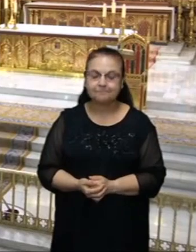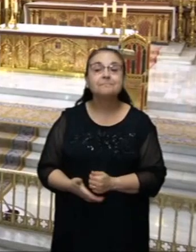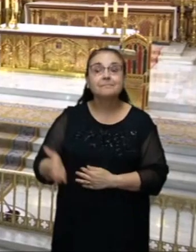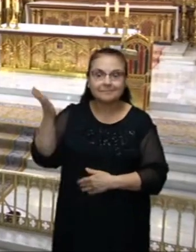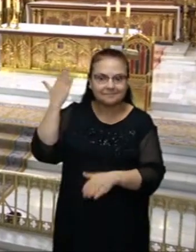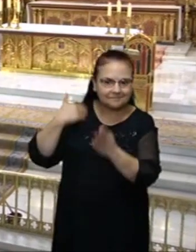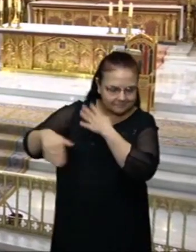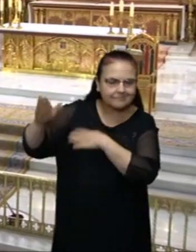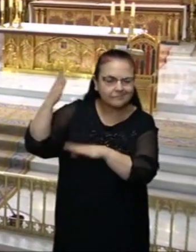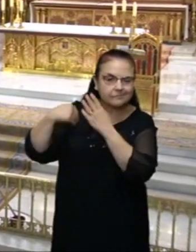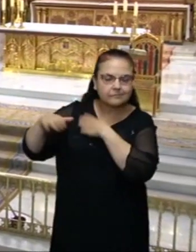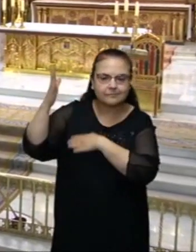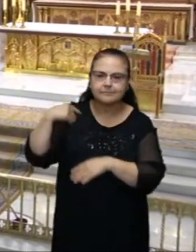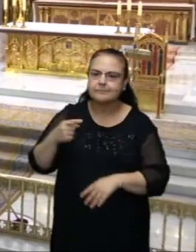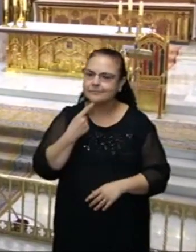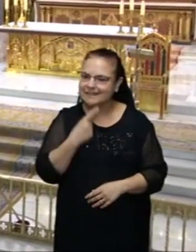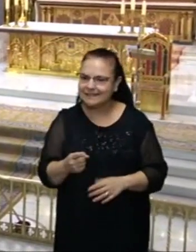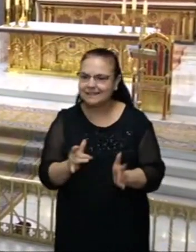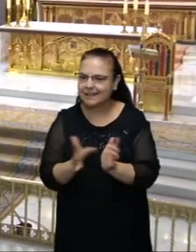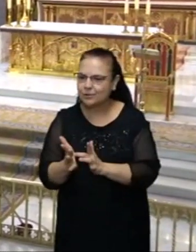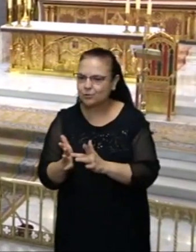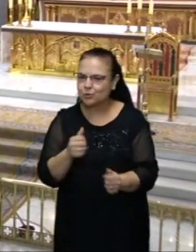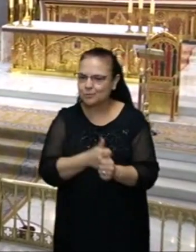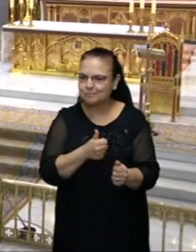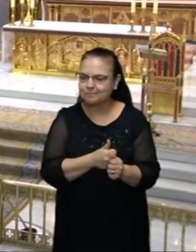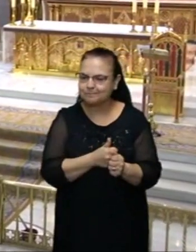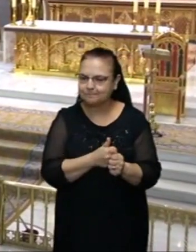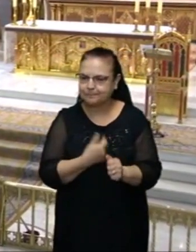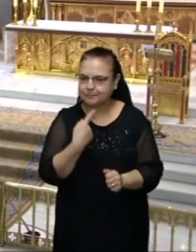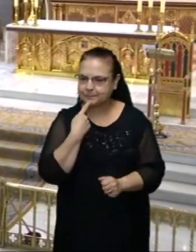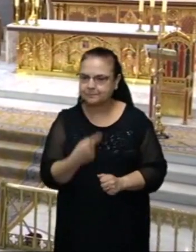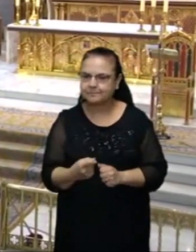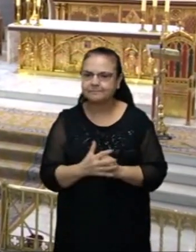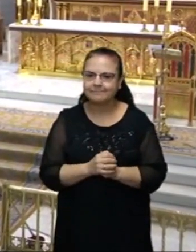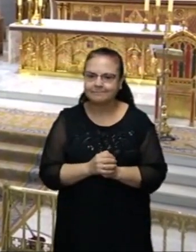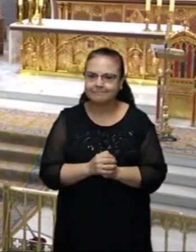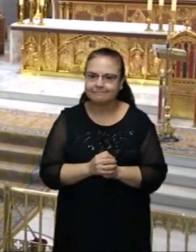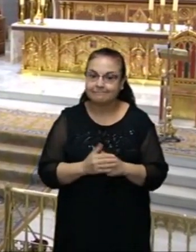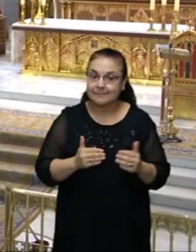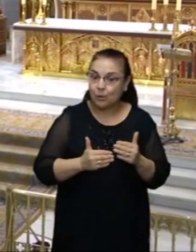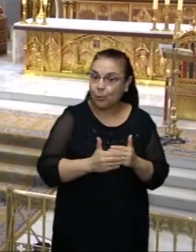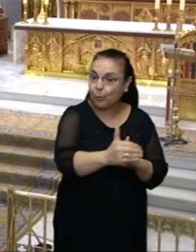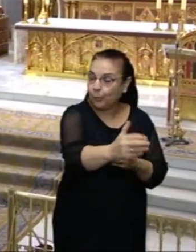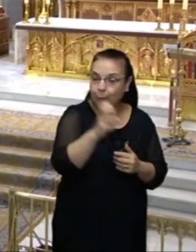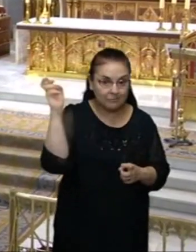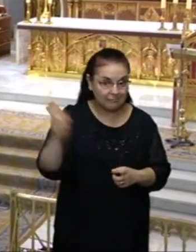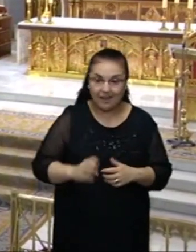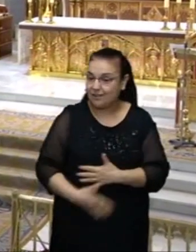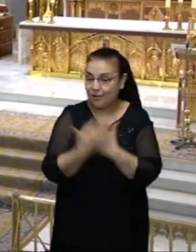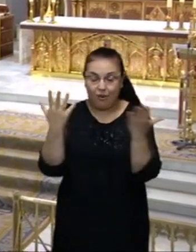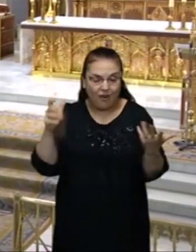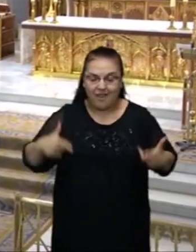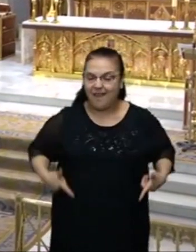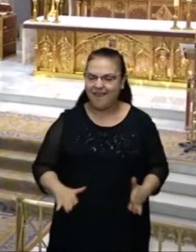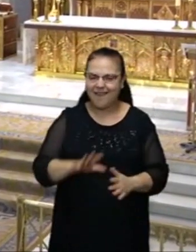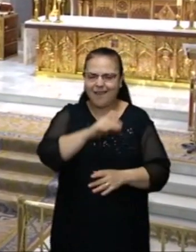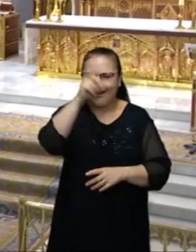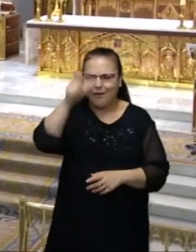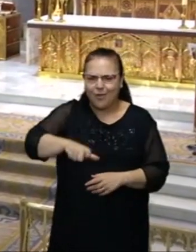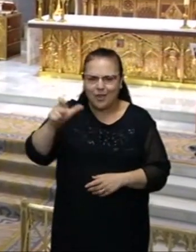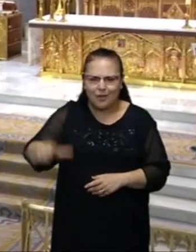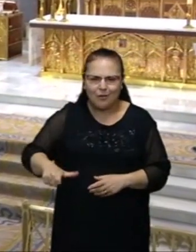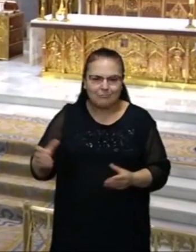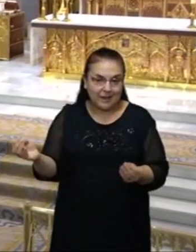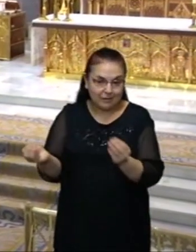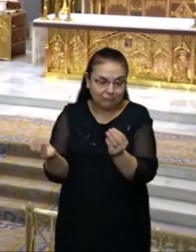En aquel tiempo dijo Jesús a sus discípulos: cuando venga en su gloria el Hijo del Hombre y todos los ángeles con